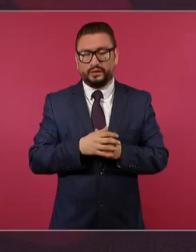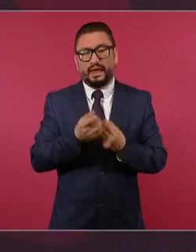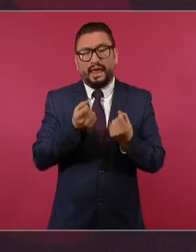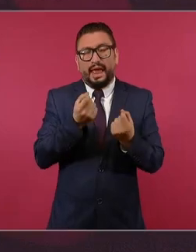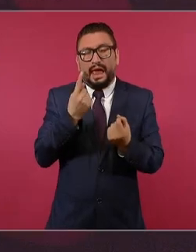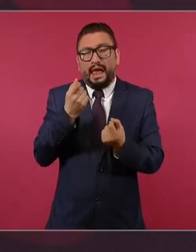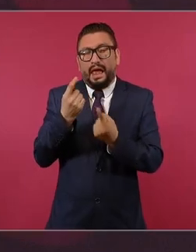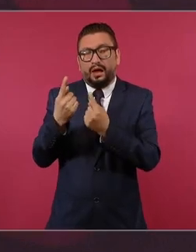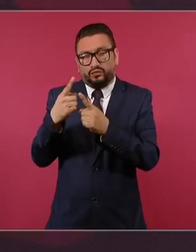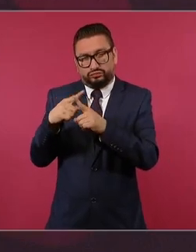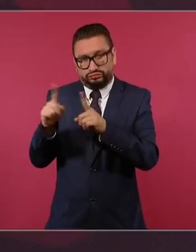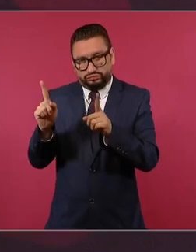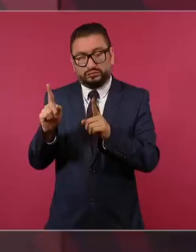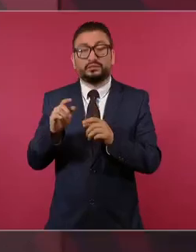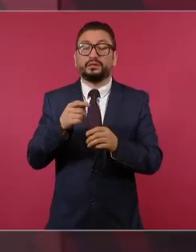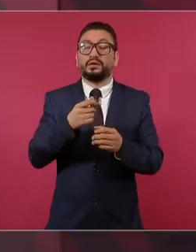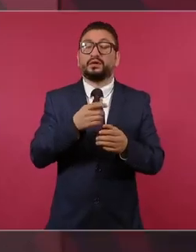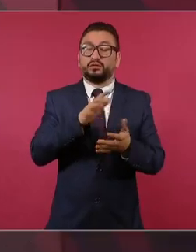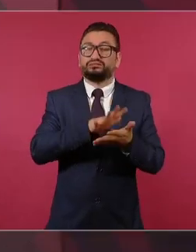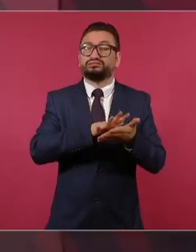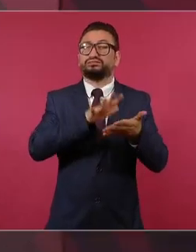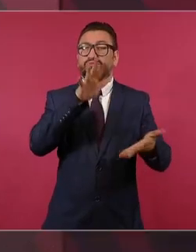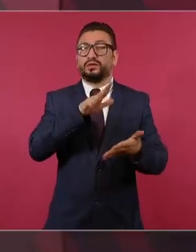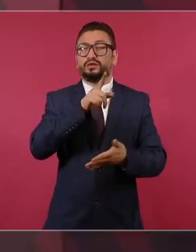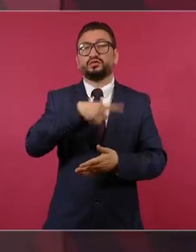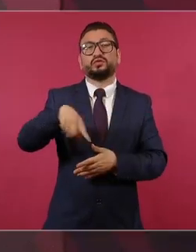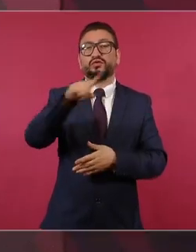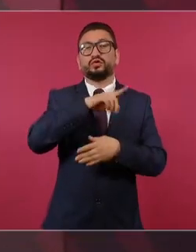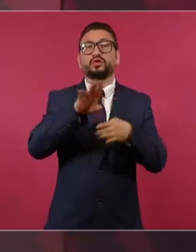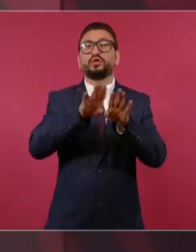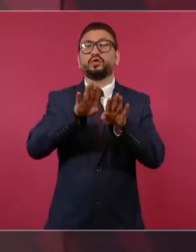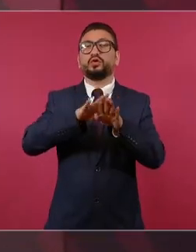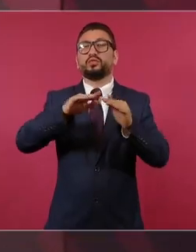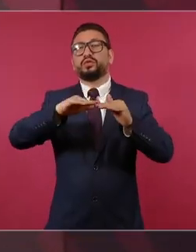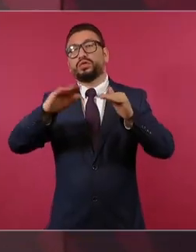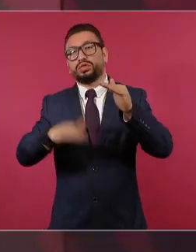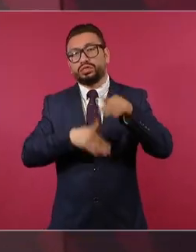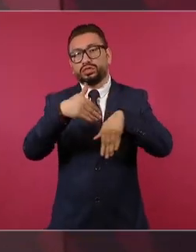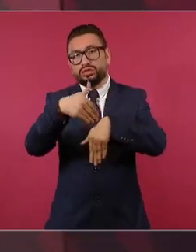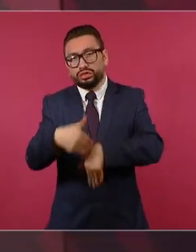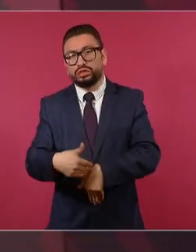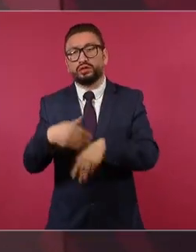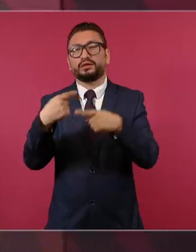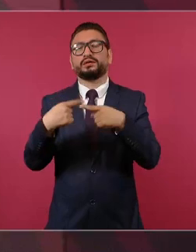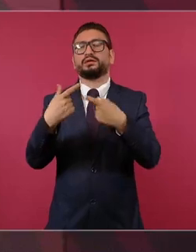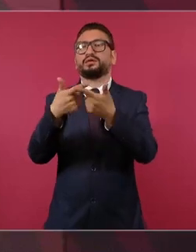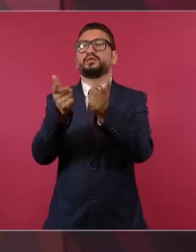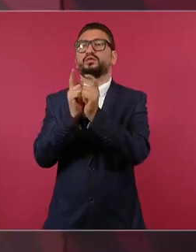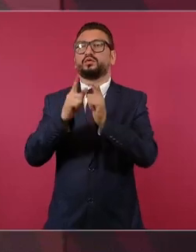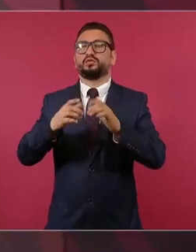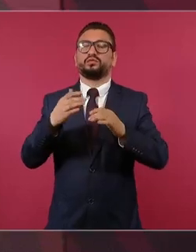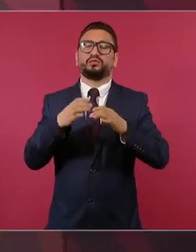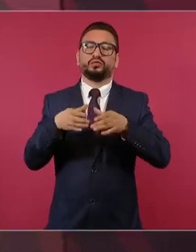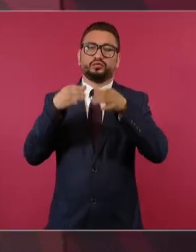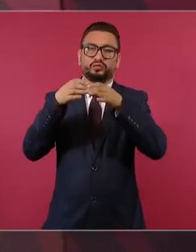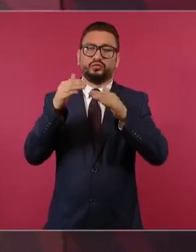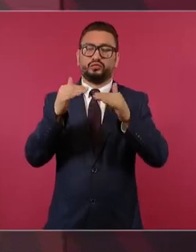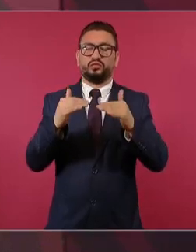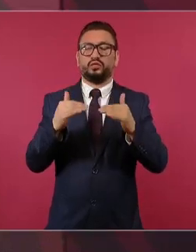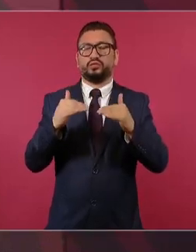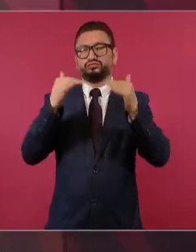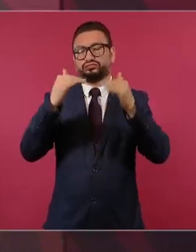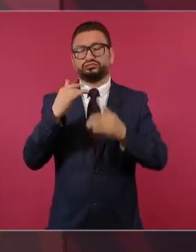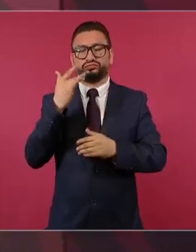honrosas excepciones, son empleados de los potentados de